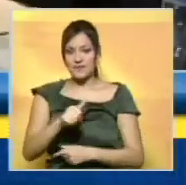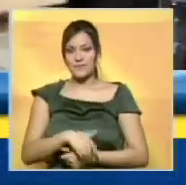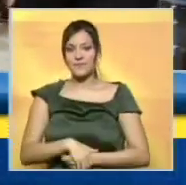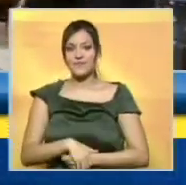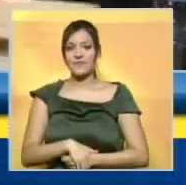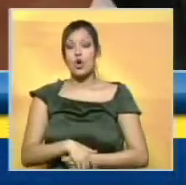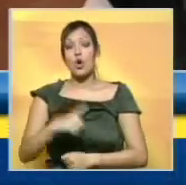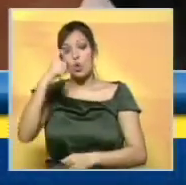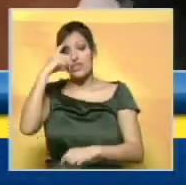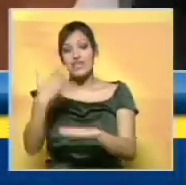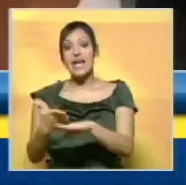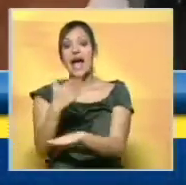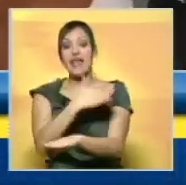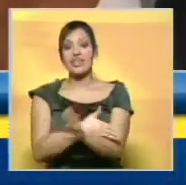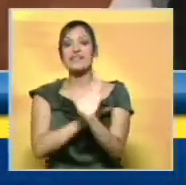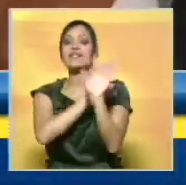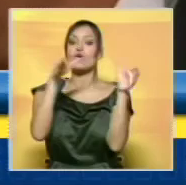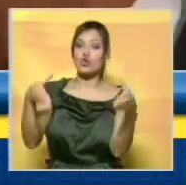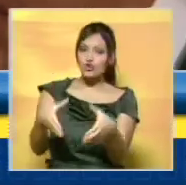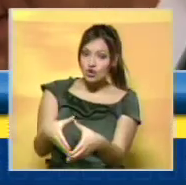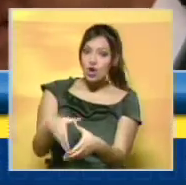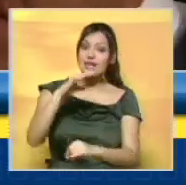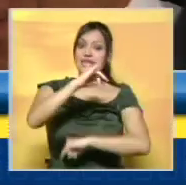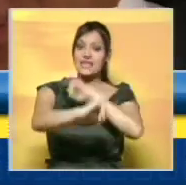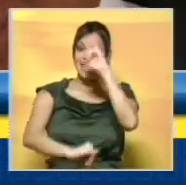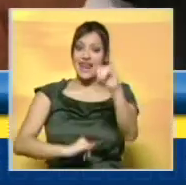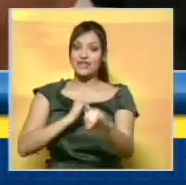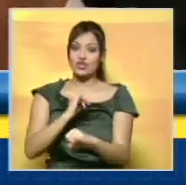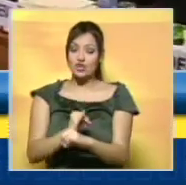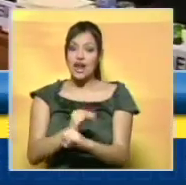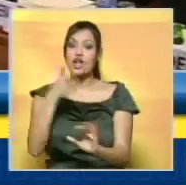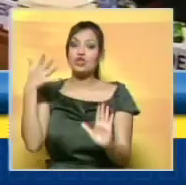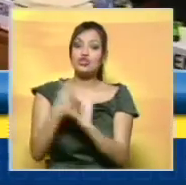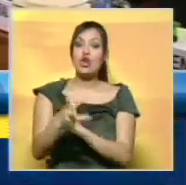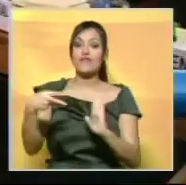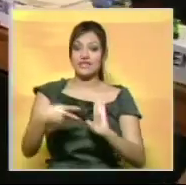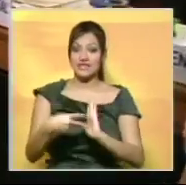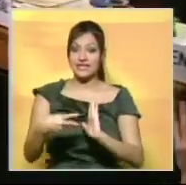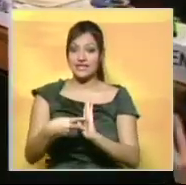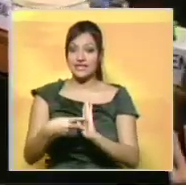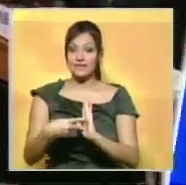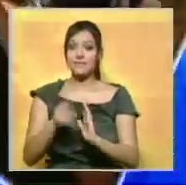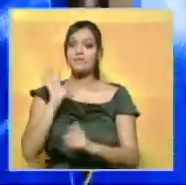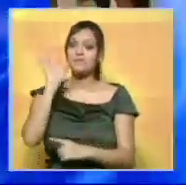antes de que se lleve a cabo en Ginebra la reunión internacional sobre Siria.